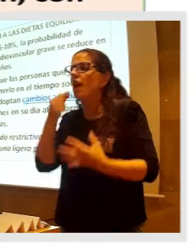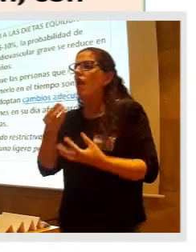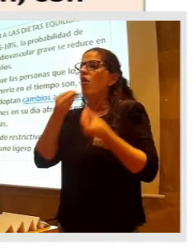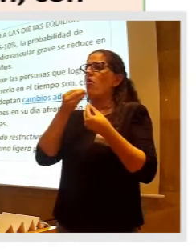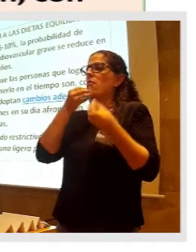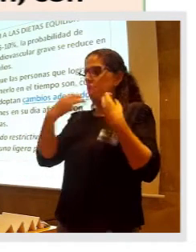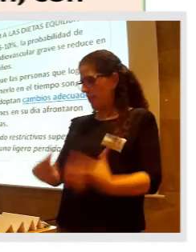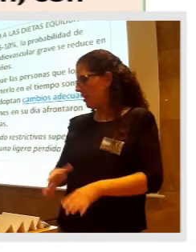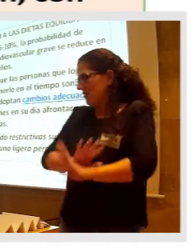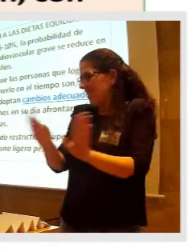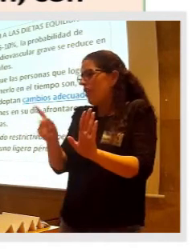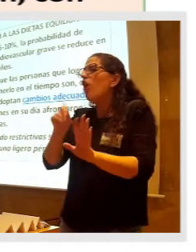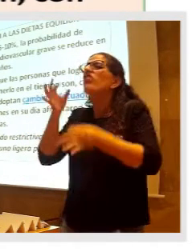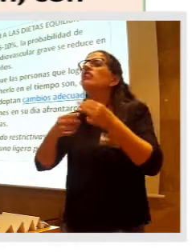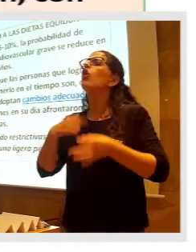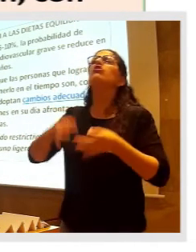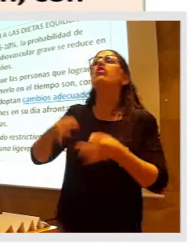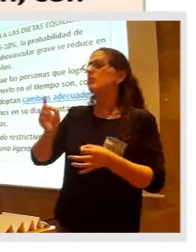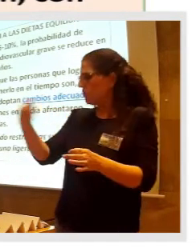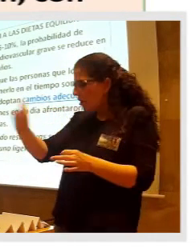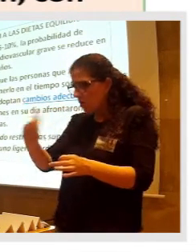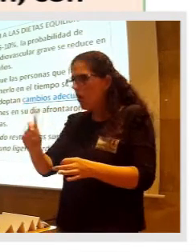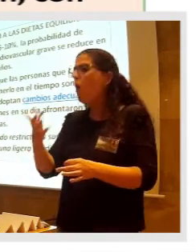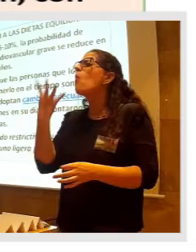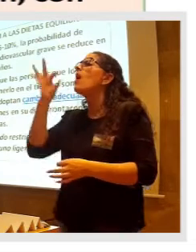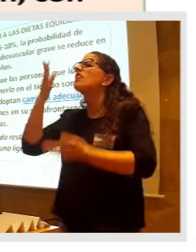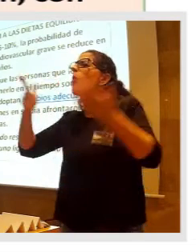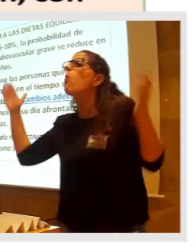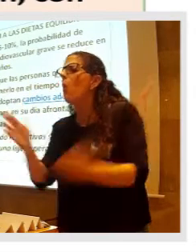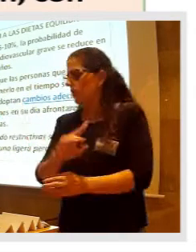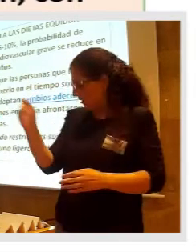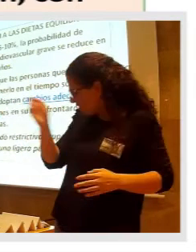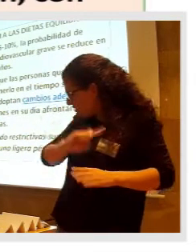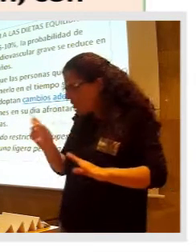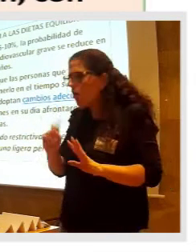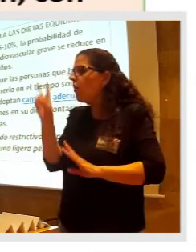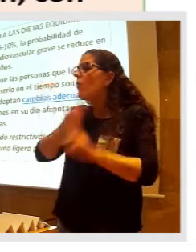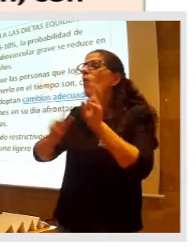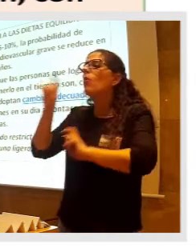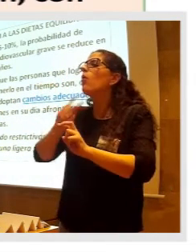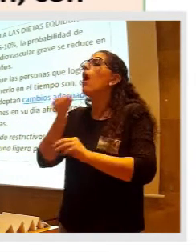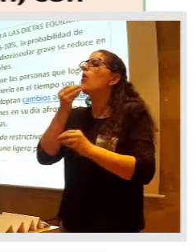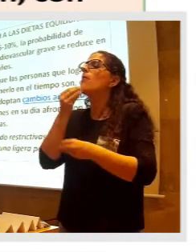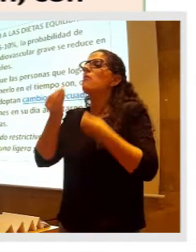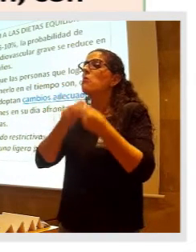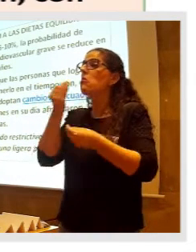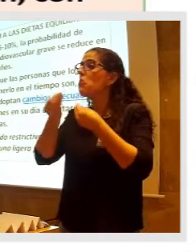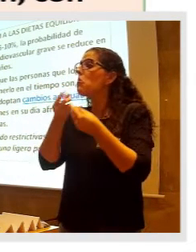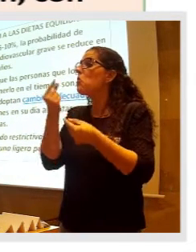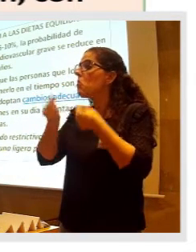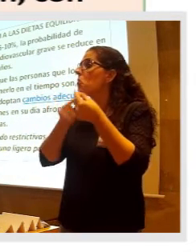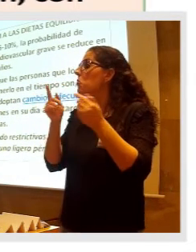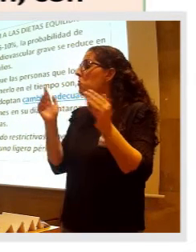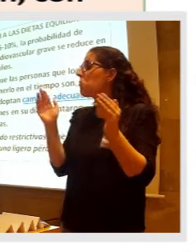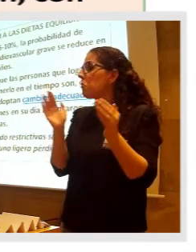fijaros, y no hace falta perder 40 kilos, que si los pudiéramos perder al que les sobren mejor, pero simplemente